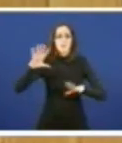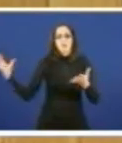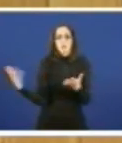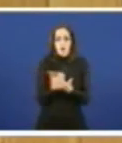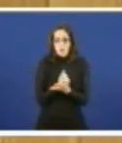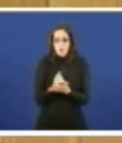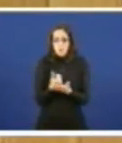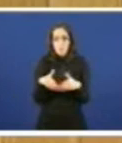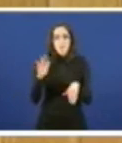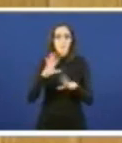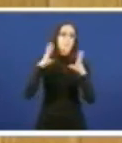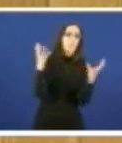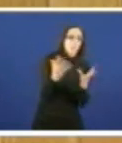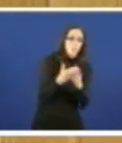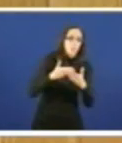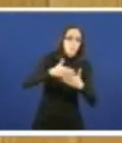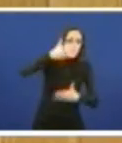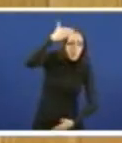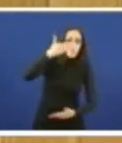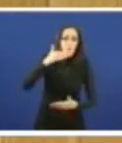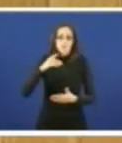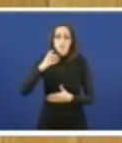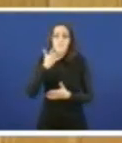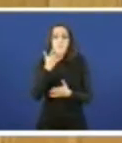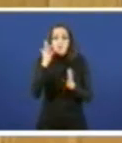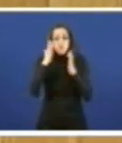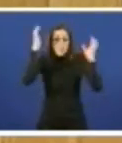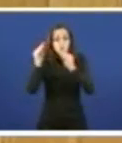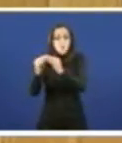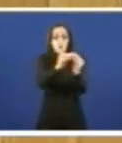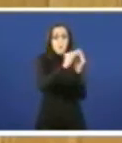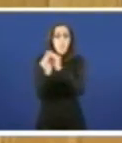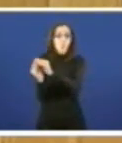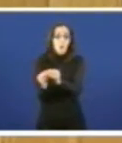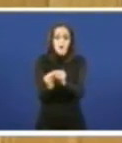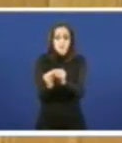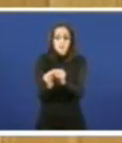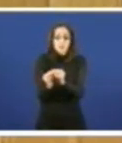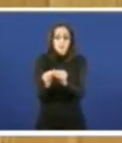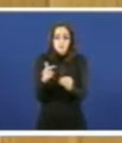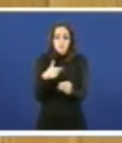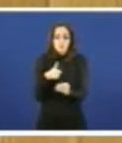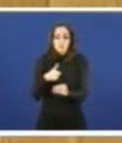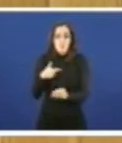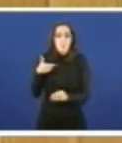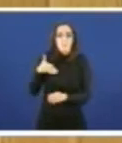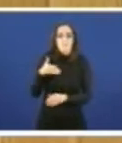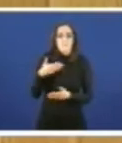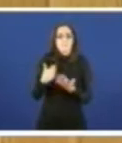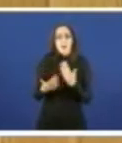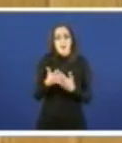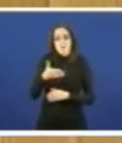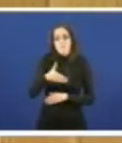enriba de muros e valados, si os nosos soños son iguais, a miña manchedou e como amigo che falo.